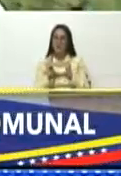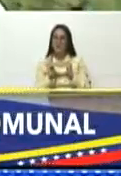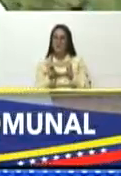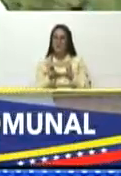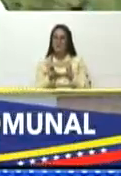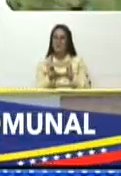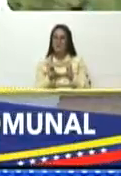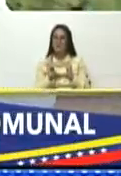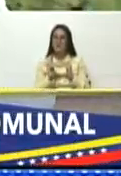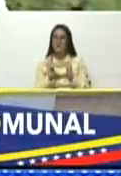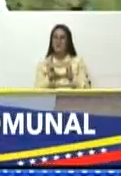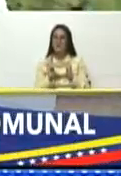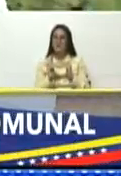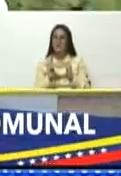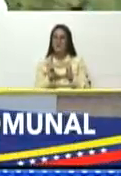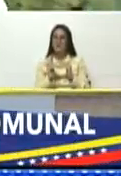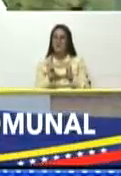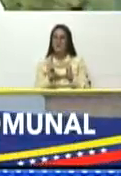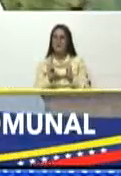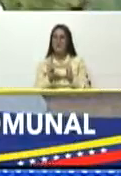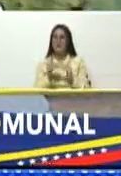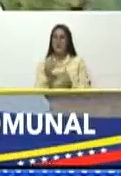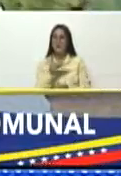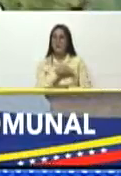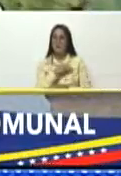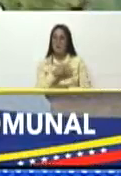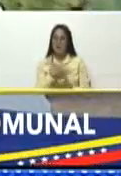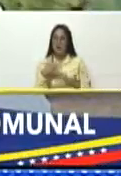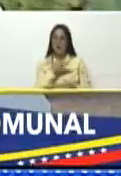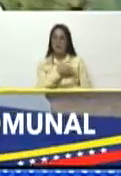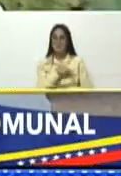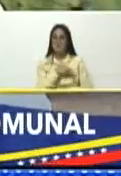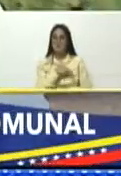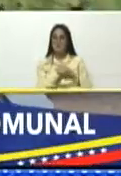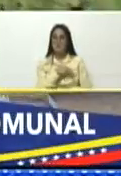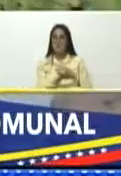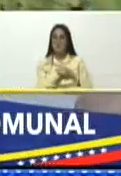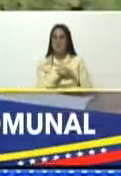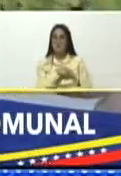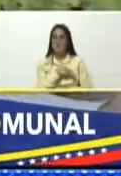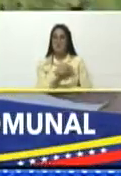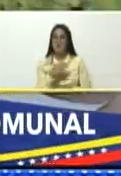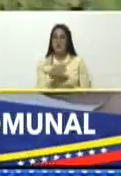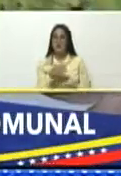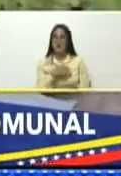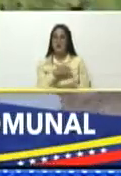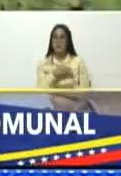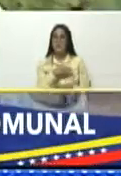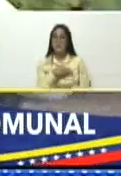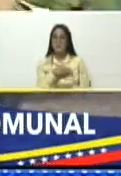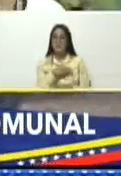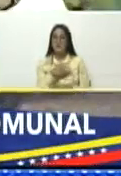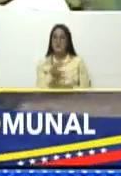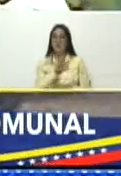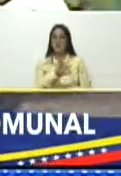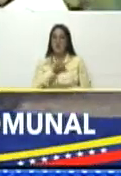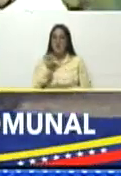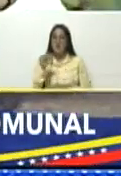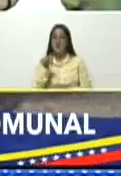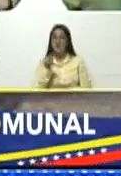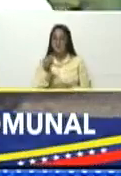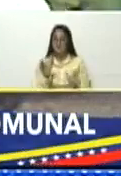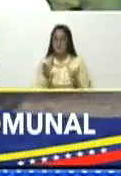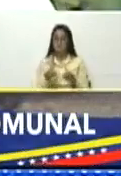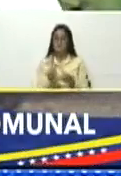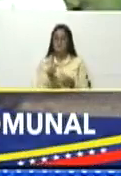iguales. Y tenemos las misiones y grandes misiones para eso. Y las bases de misiones socialistas son el